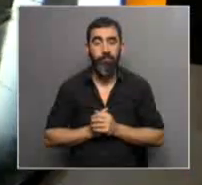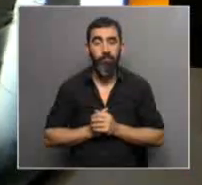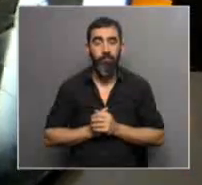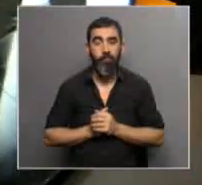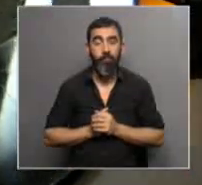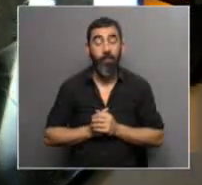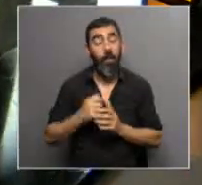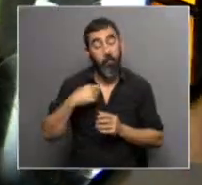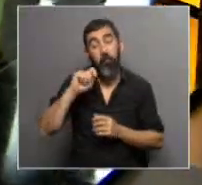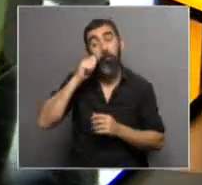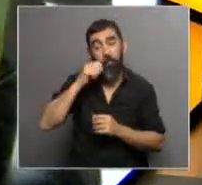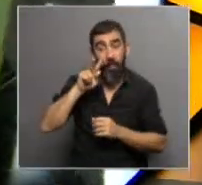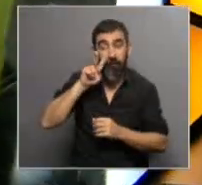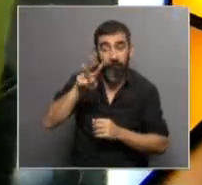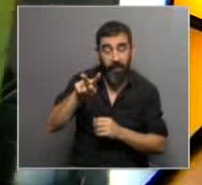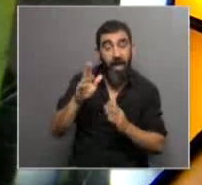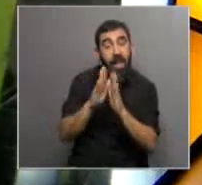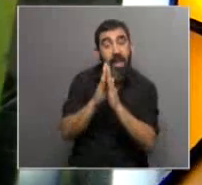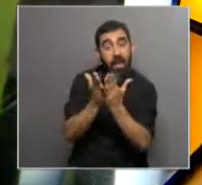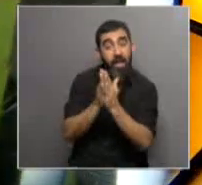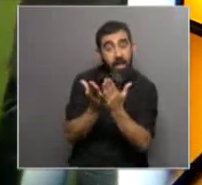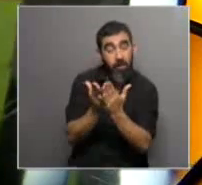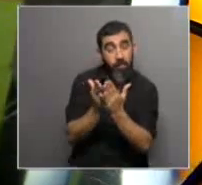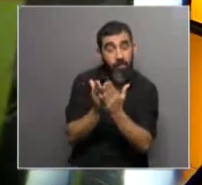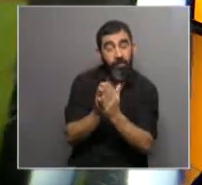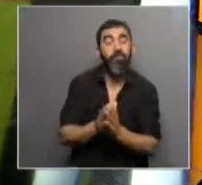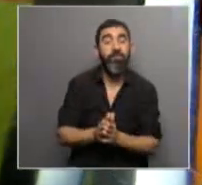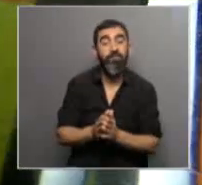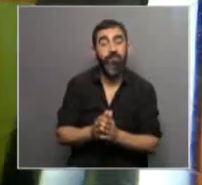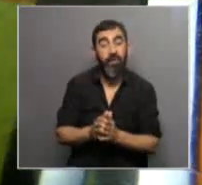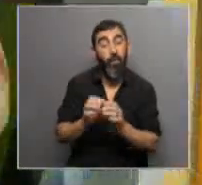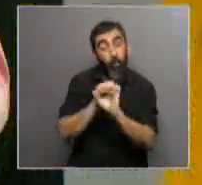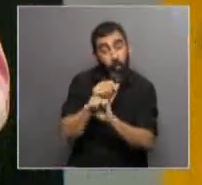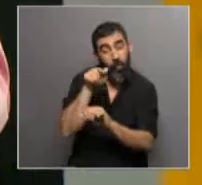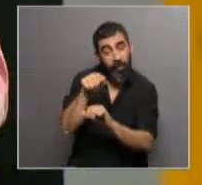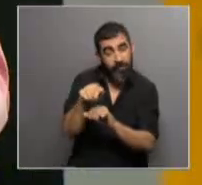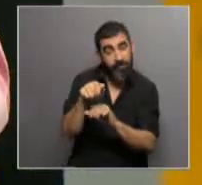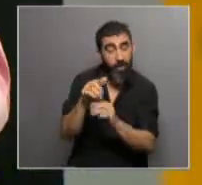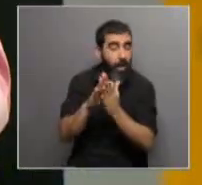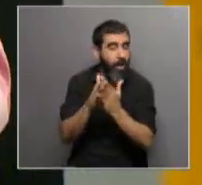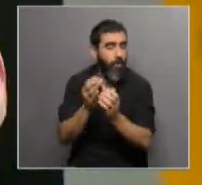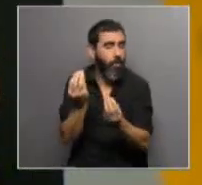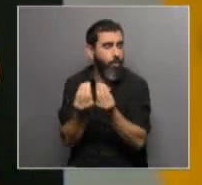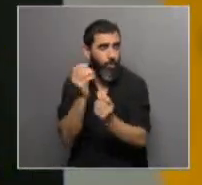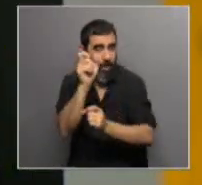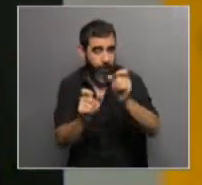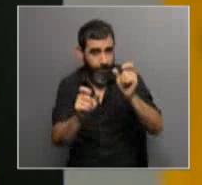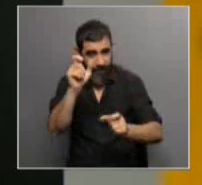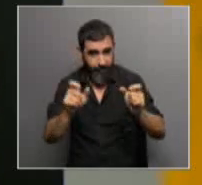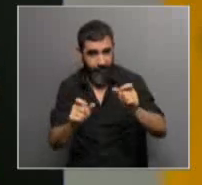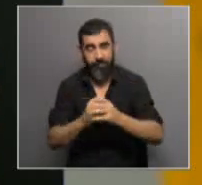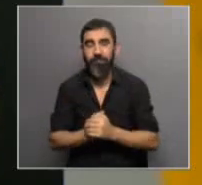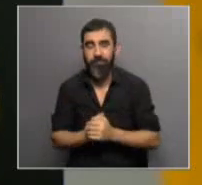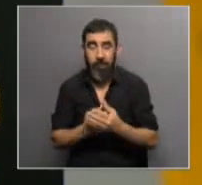me gustó ver ahí el libro de 215 el gen egoísta porque es un libro de cabecera para un montón de gente nomás a llegó con un